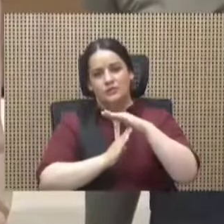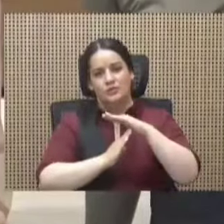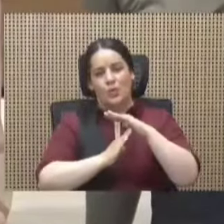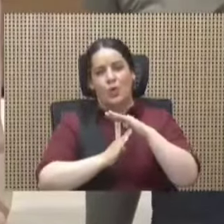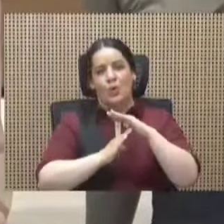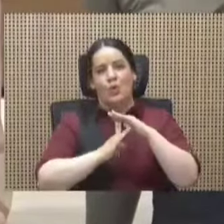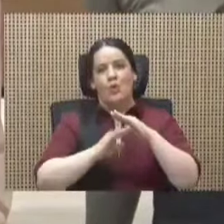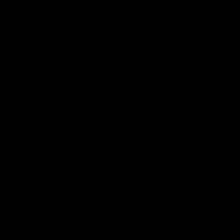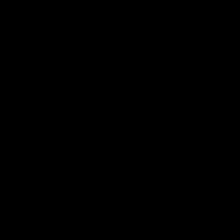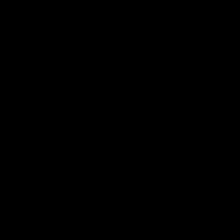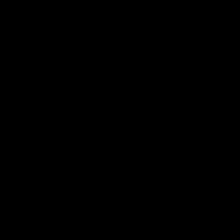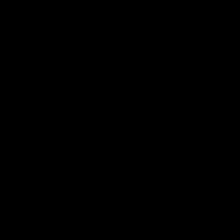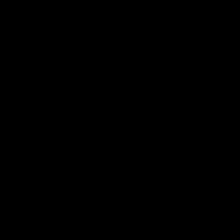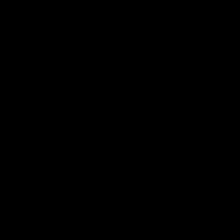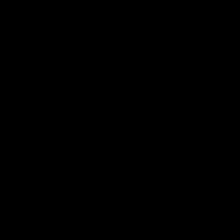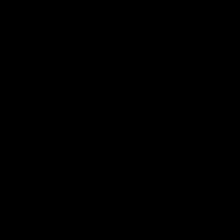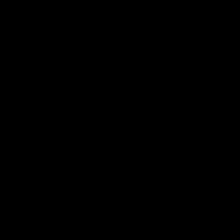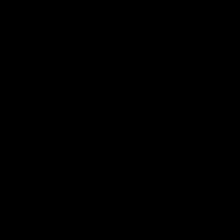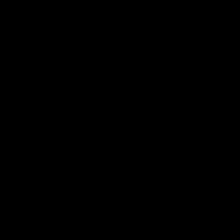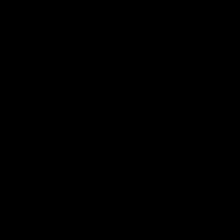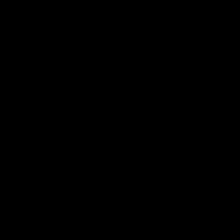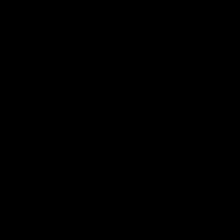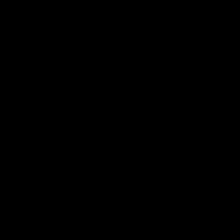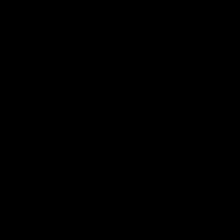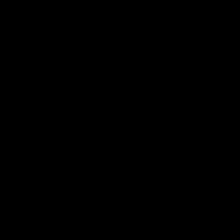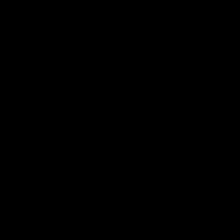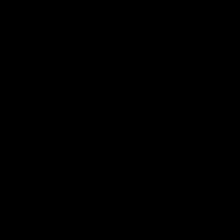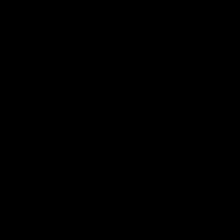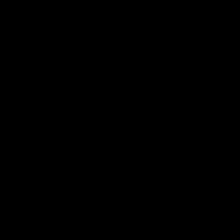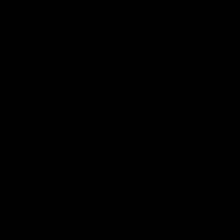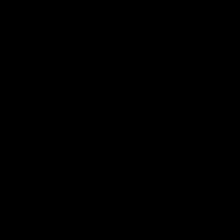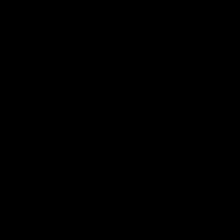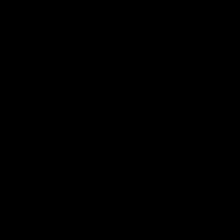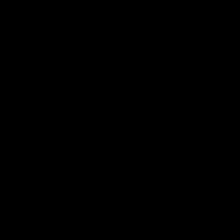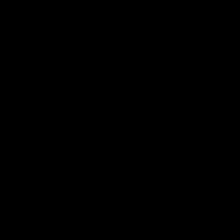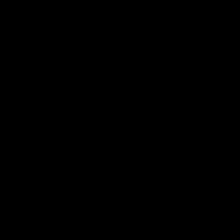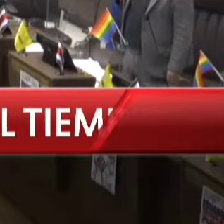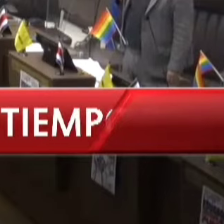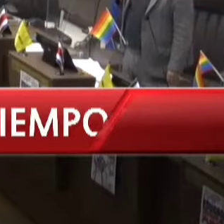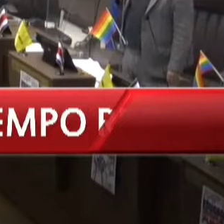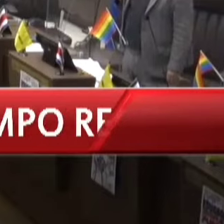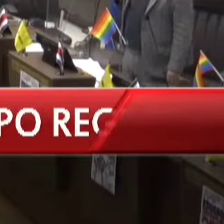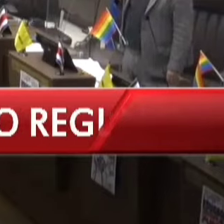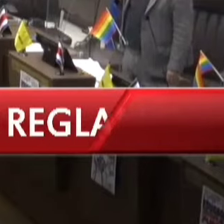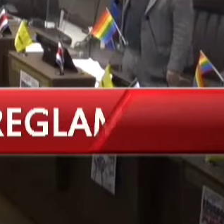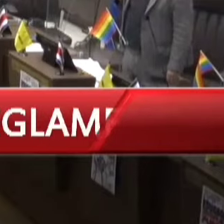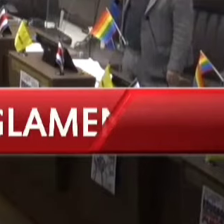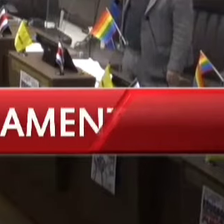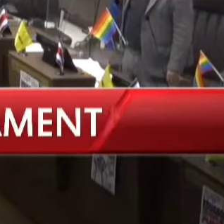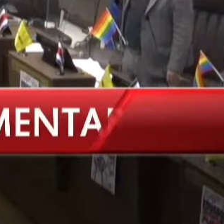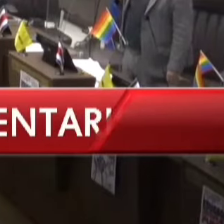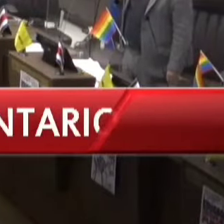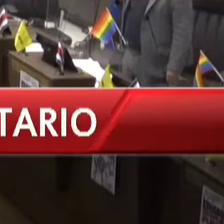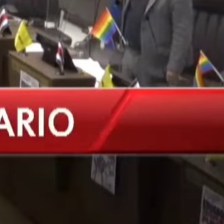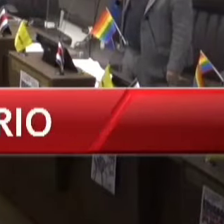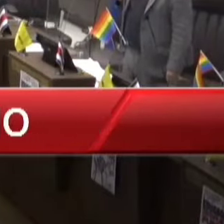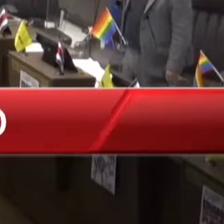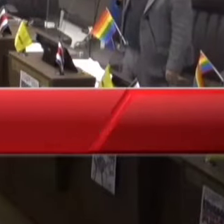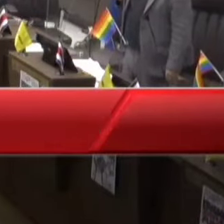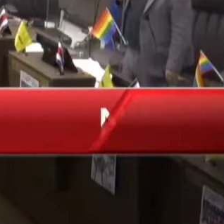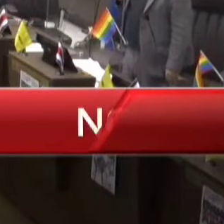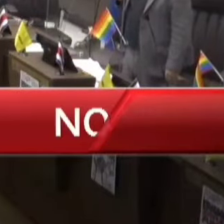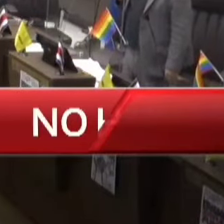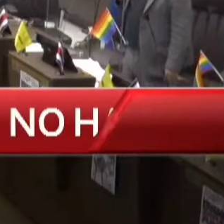20 minutos. Luego de esos 20 minutos, sucede esto. Se reanuda la